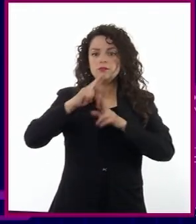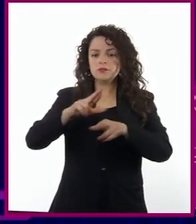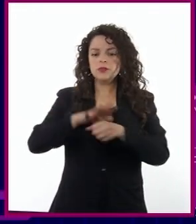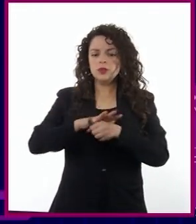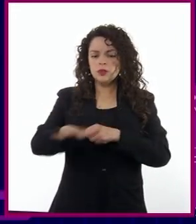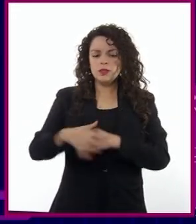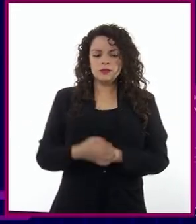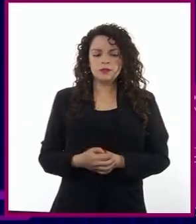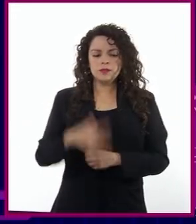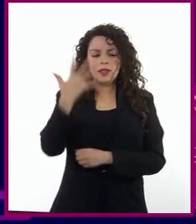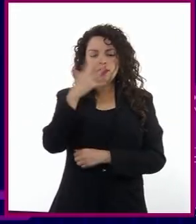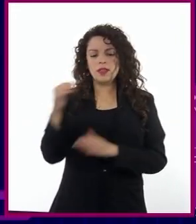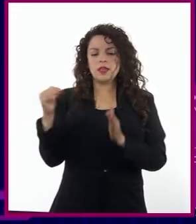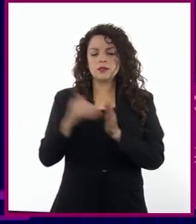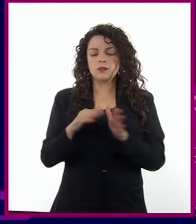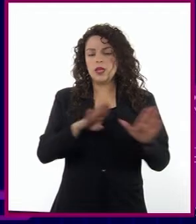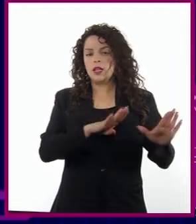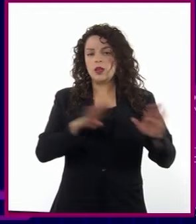resultando